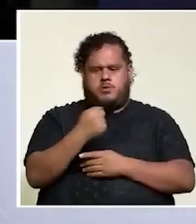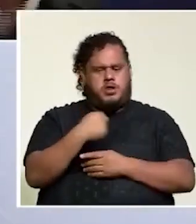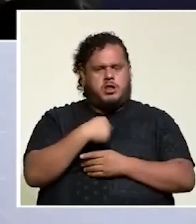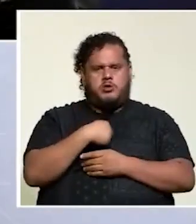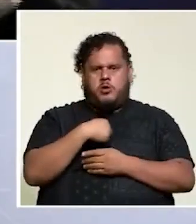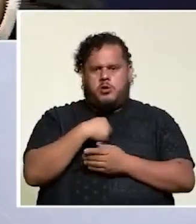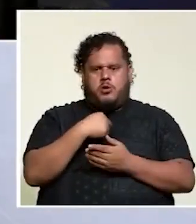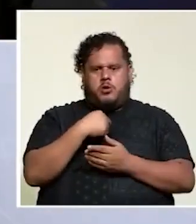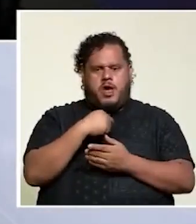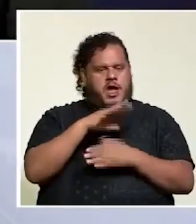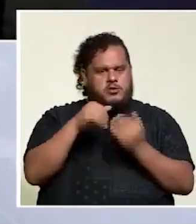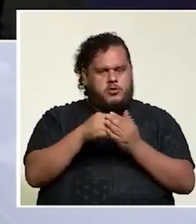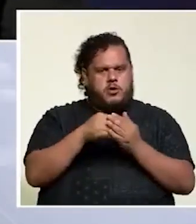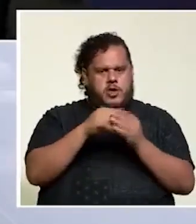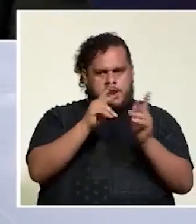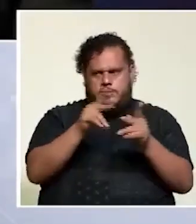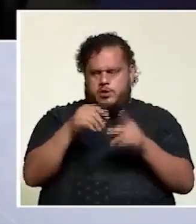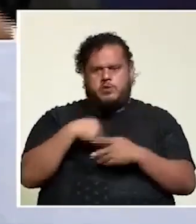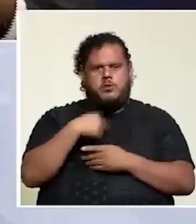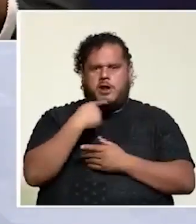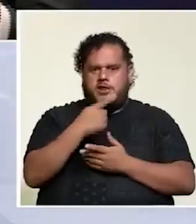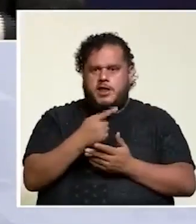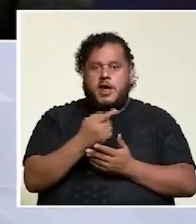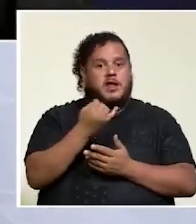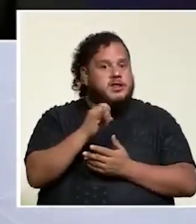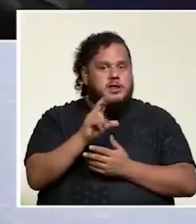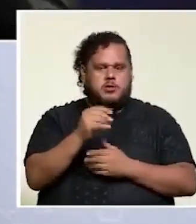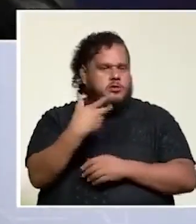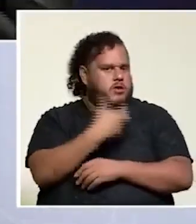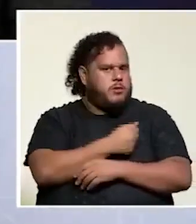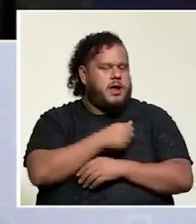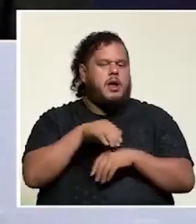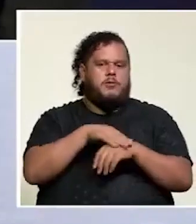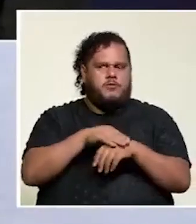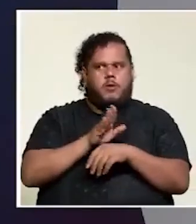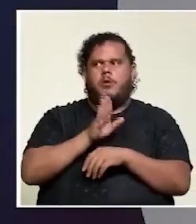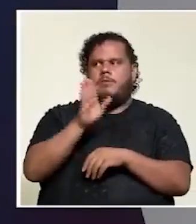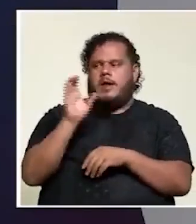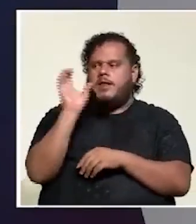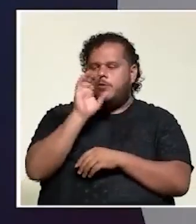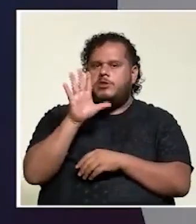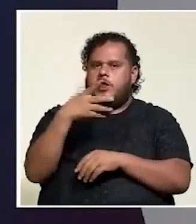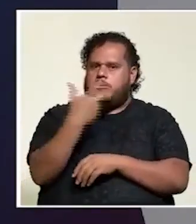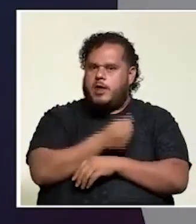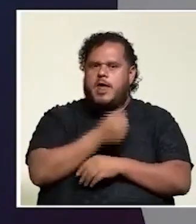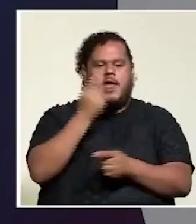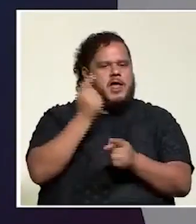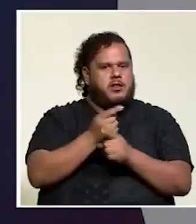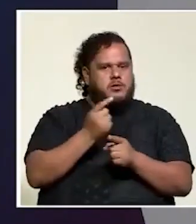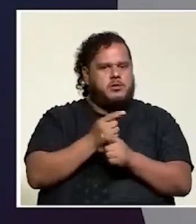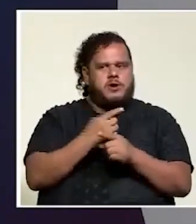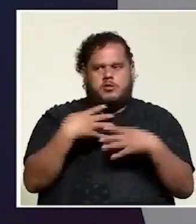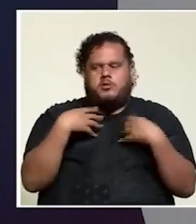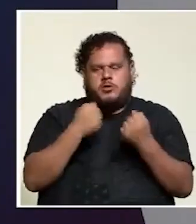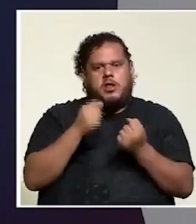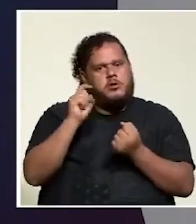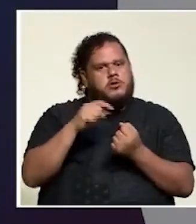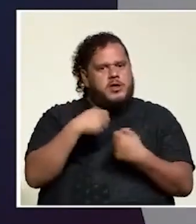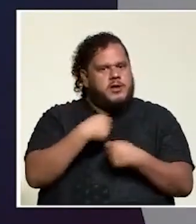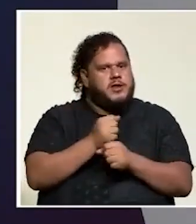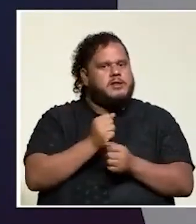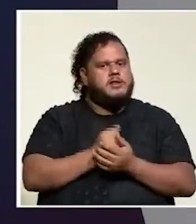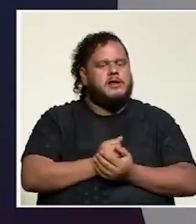toda la audiencia le digo, si no se ha vacunado, vaya, busque su vacunación, es lo correcto, es lo sano, es lo que deberían de